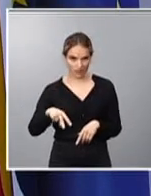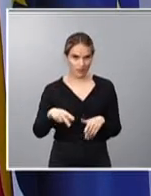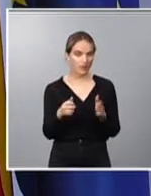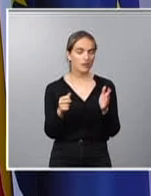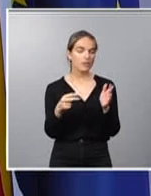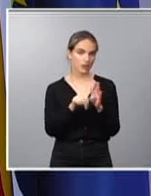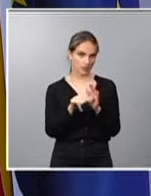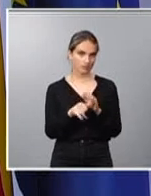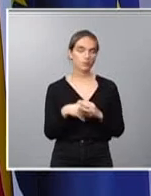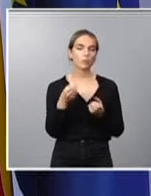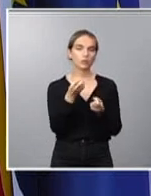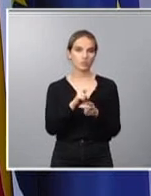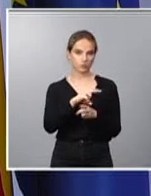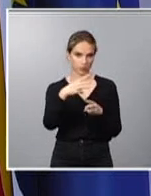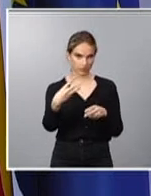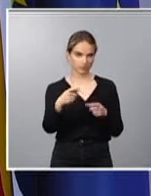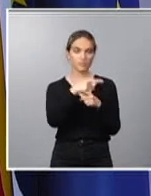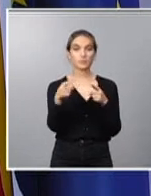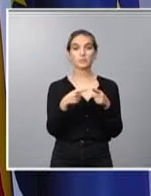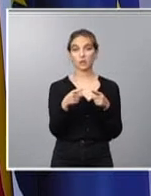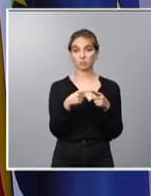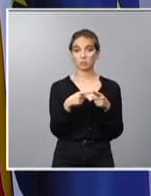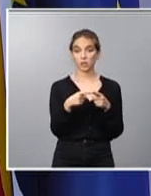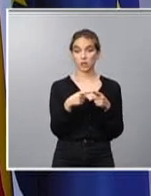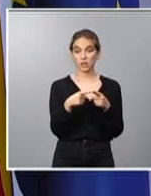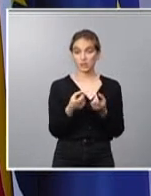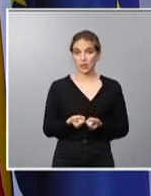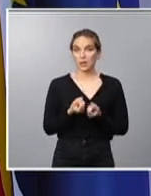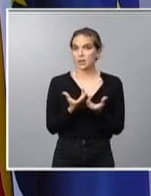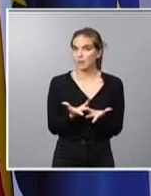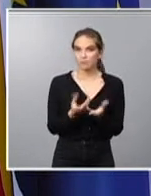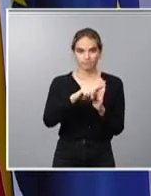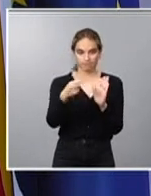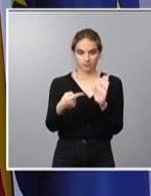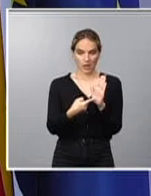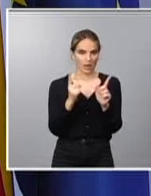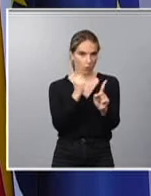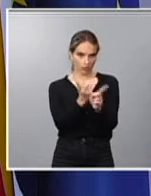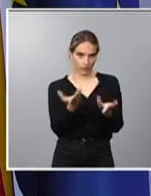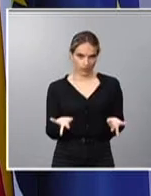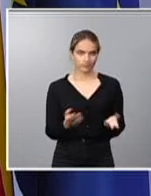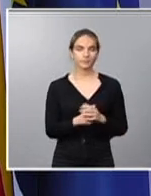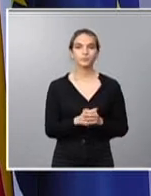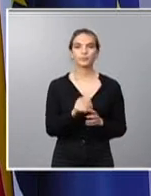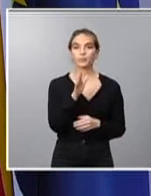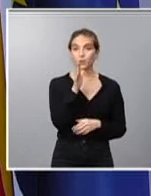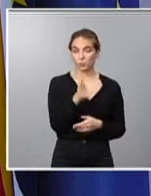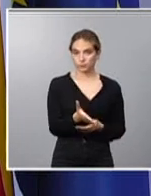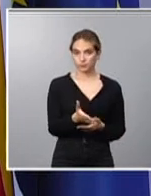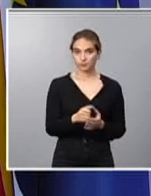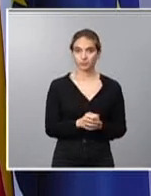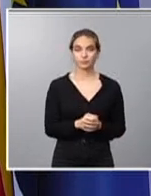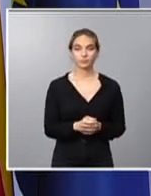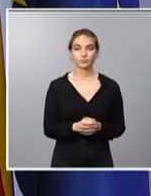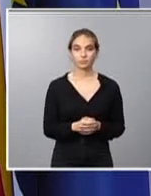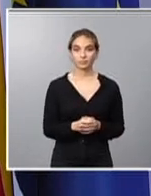compararnos con el resto de Europa, que estas comparativas muchas veces, claro, lo hacen de cada la galería, ¿no? Porque no te puedes